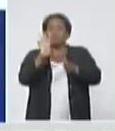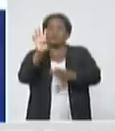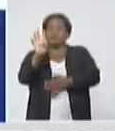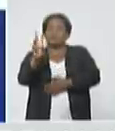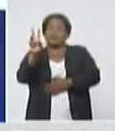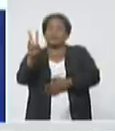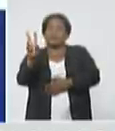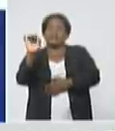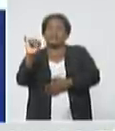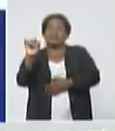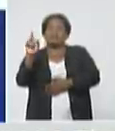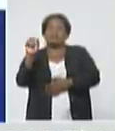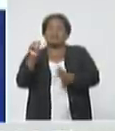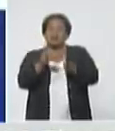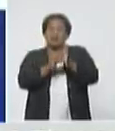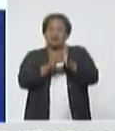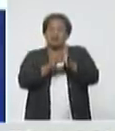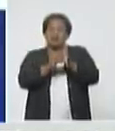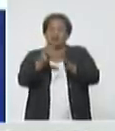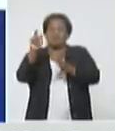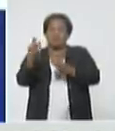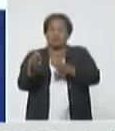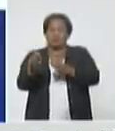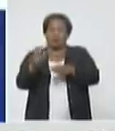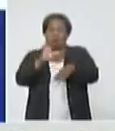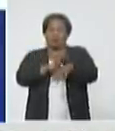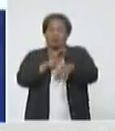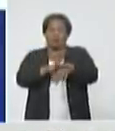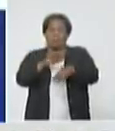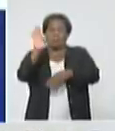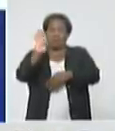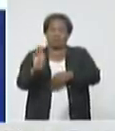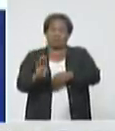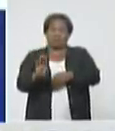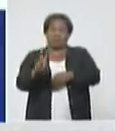4.426.000 casos, de Brasil con más de